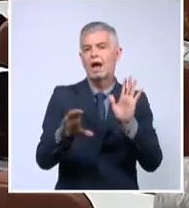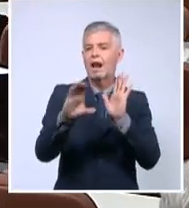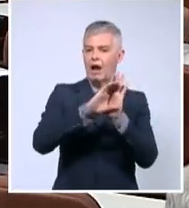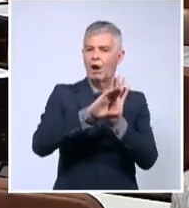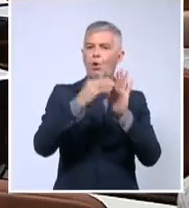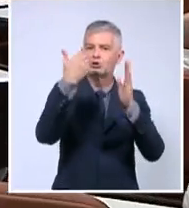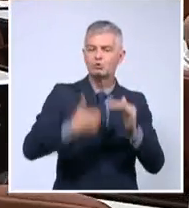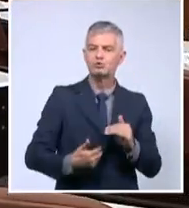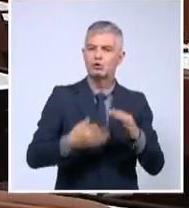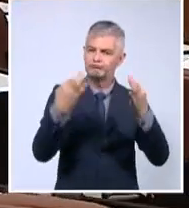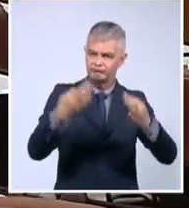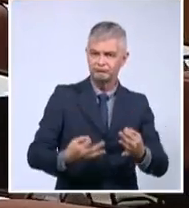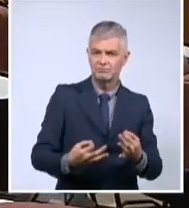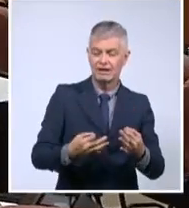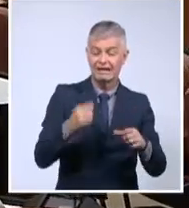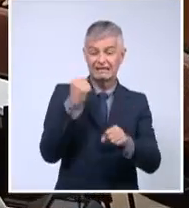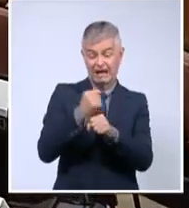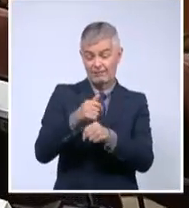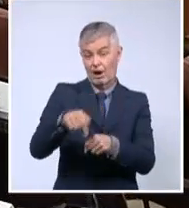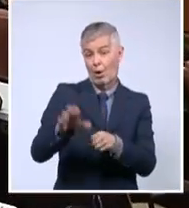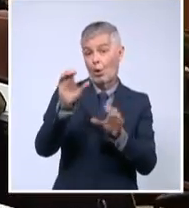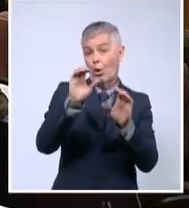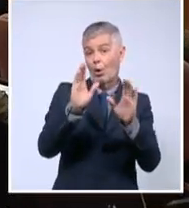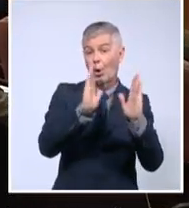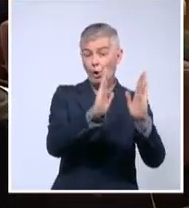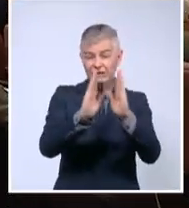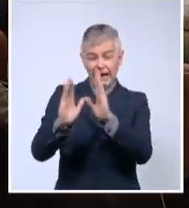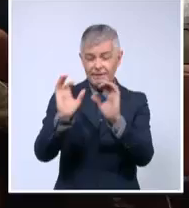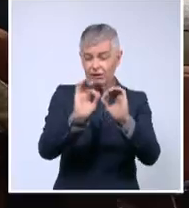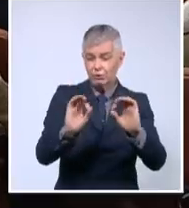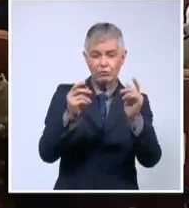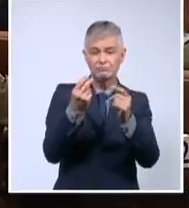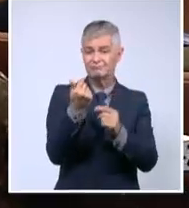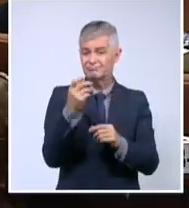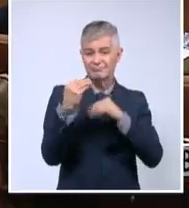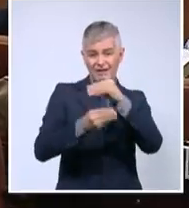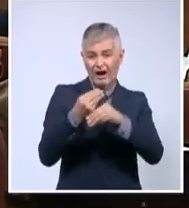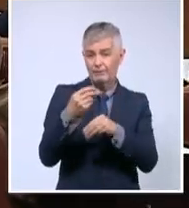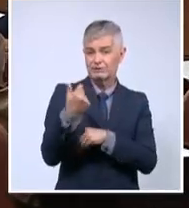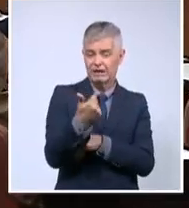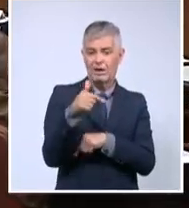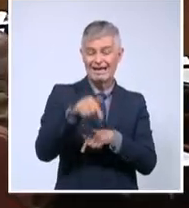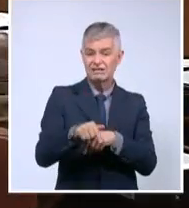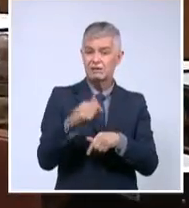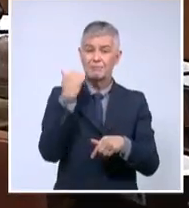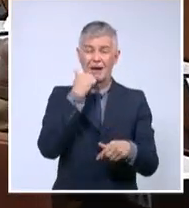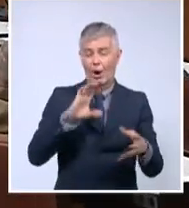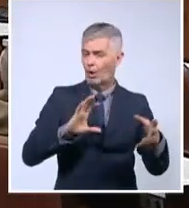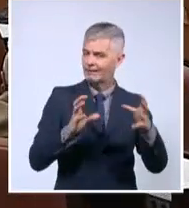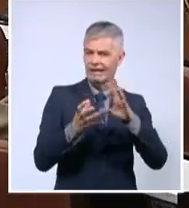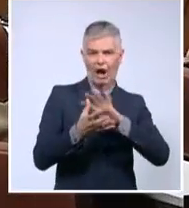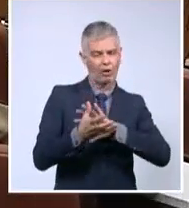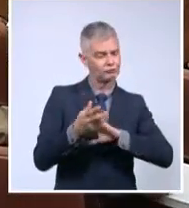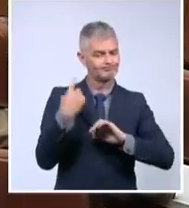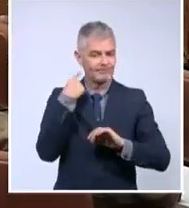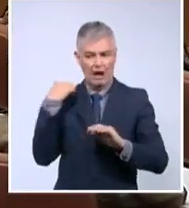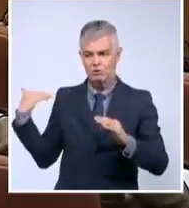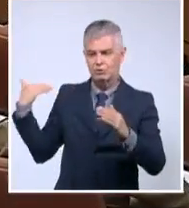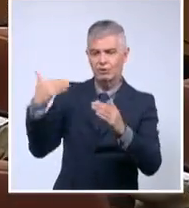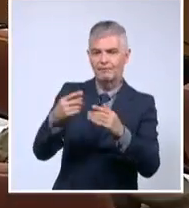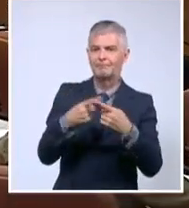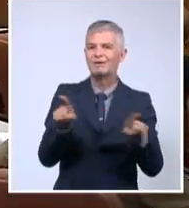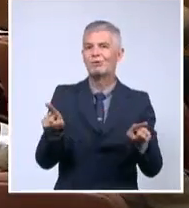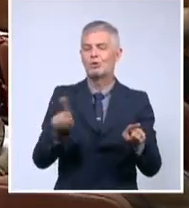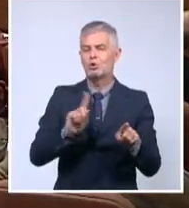La tarea de ordenamiento es, sin dudas, el más complejo proceso económico de los últimos años, pero posponerlo sería aún más